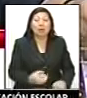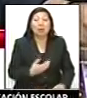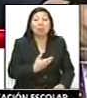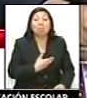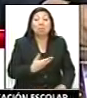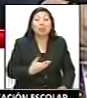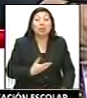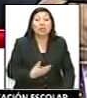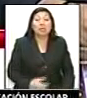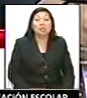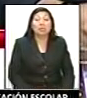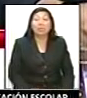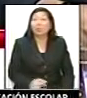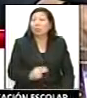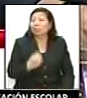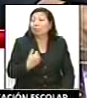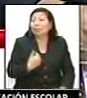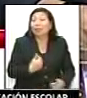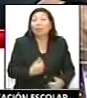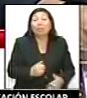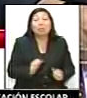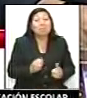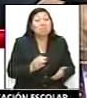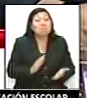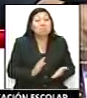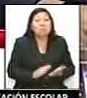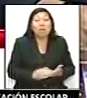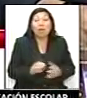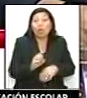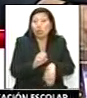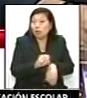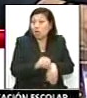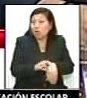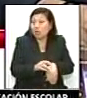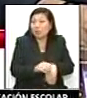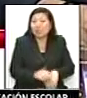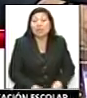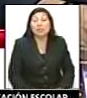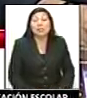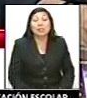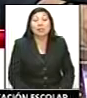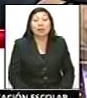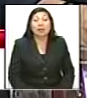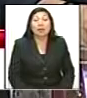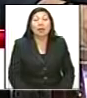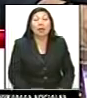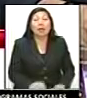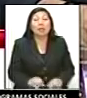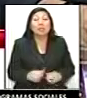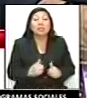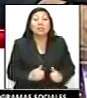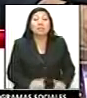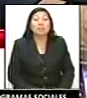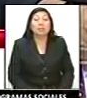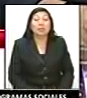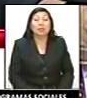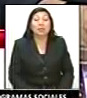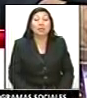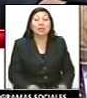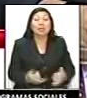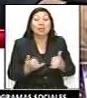presidente, que no es abogado, ha sido mal aconsejado y por tanto hace bien en